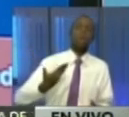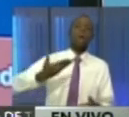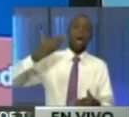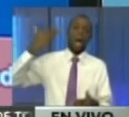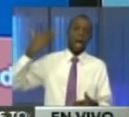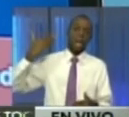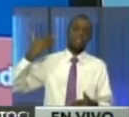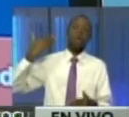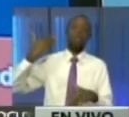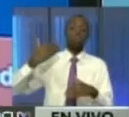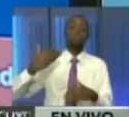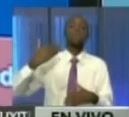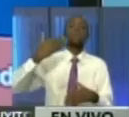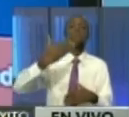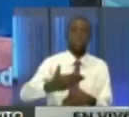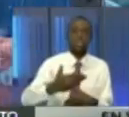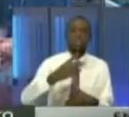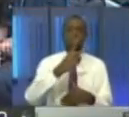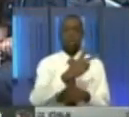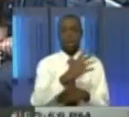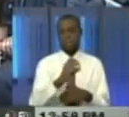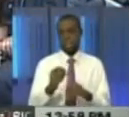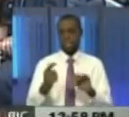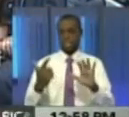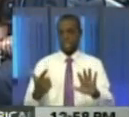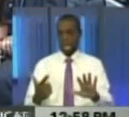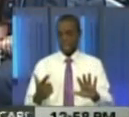en el año 2007.